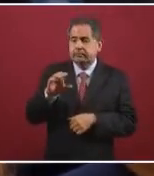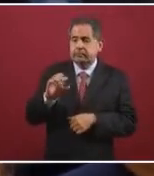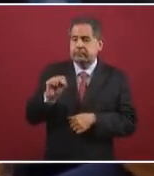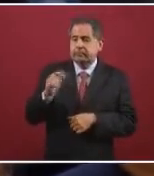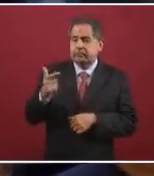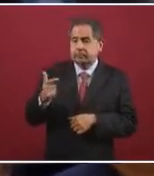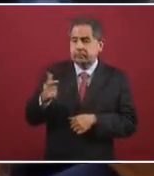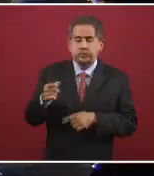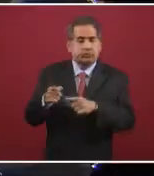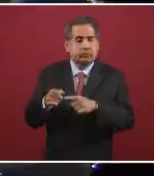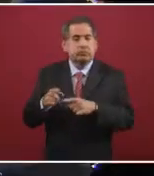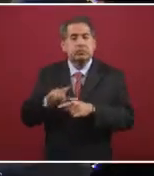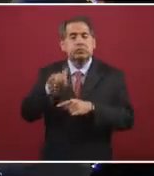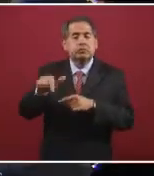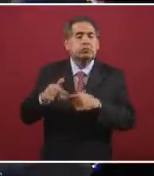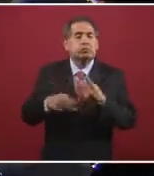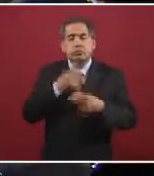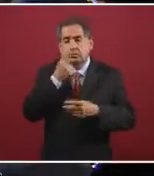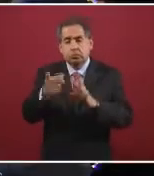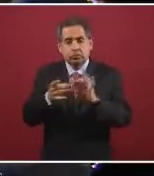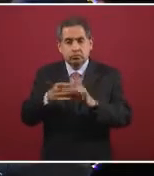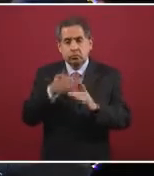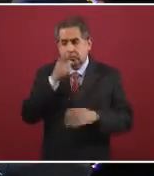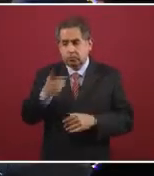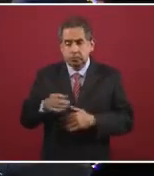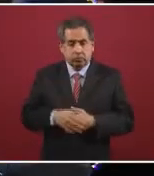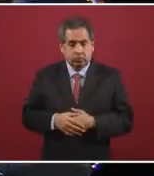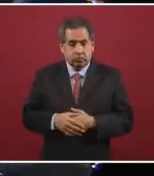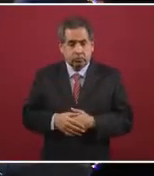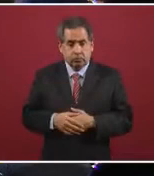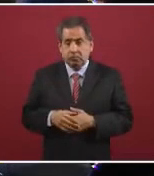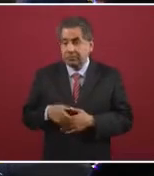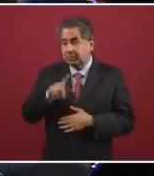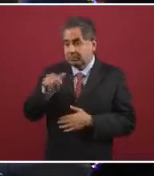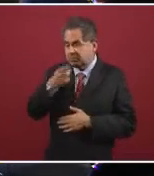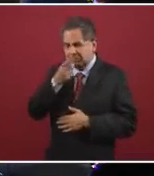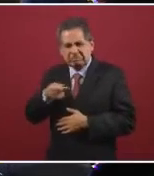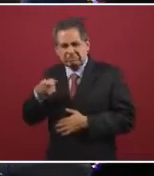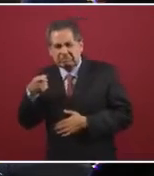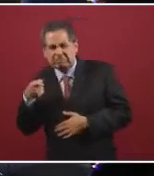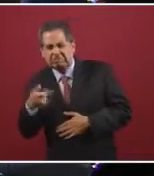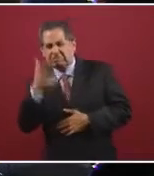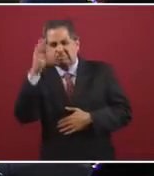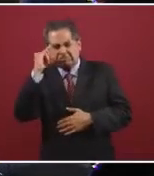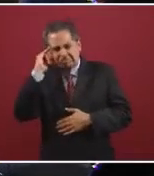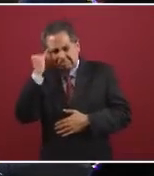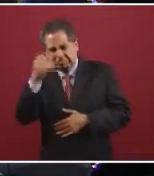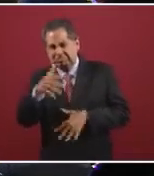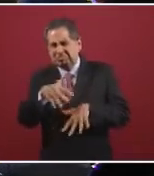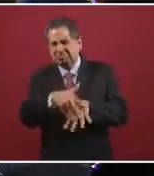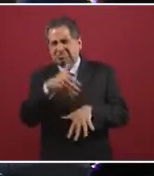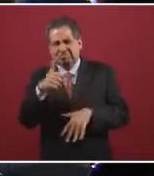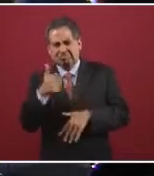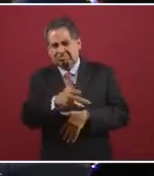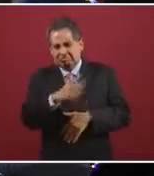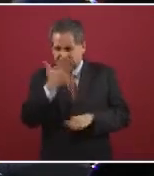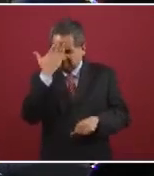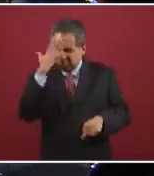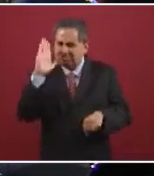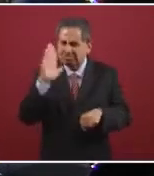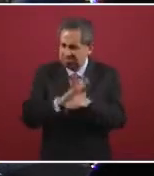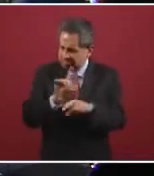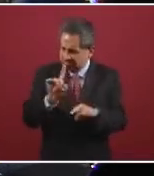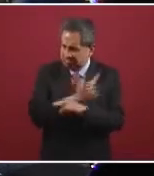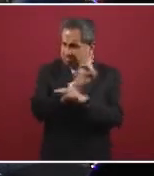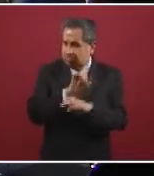posteriormente, pero dijo textualmente: estos indios pata rajada se van a acordar de mí toda la vida.